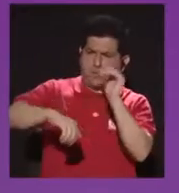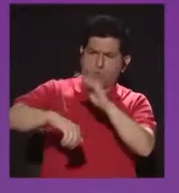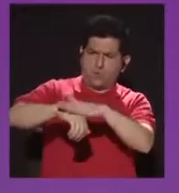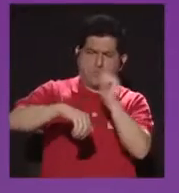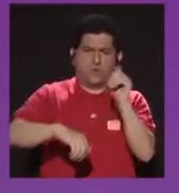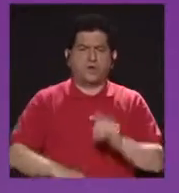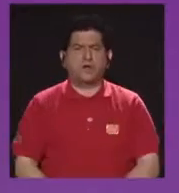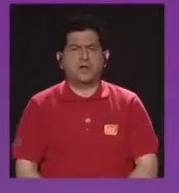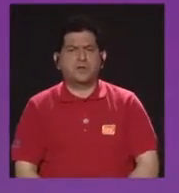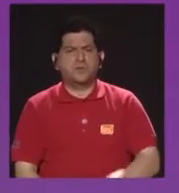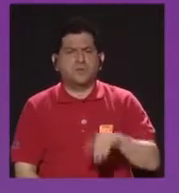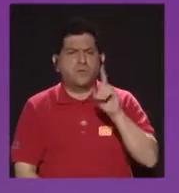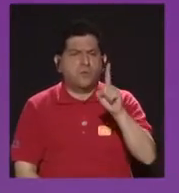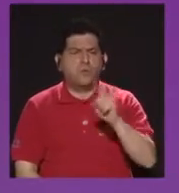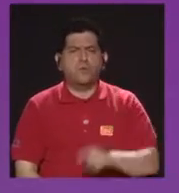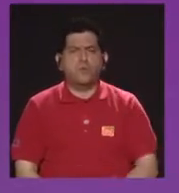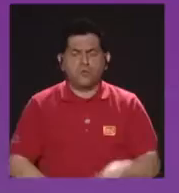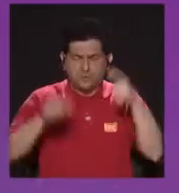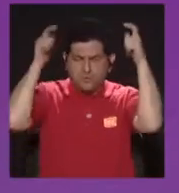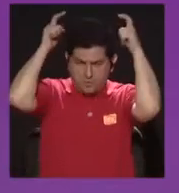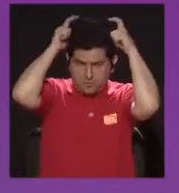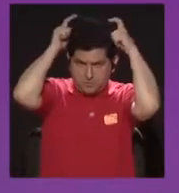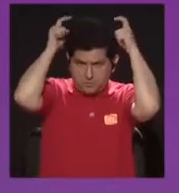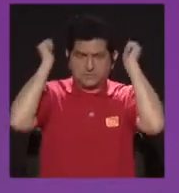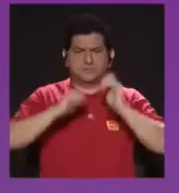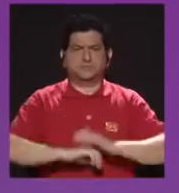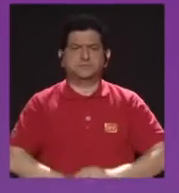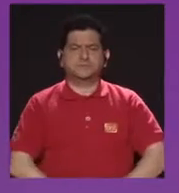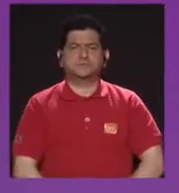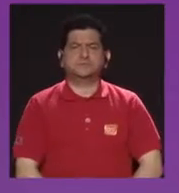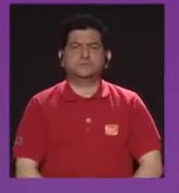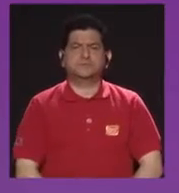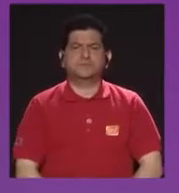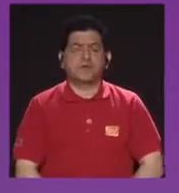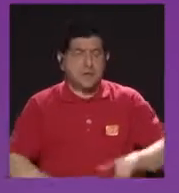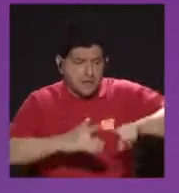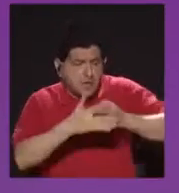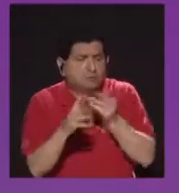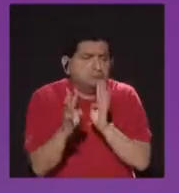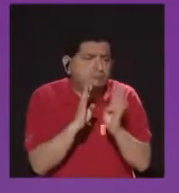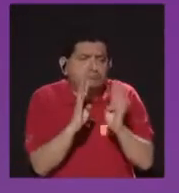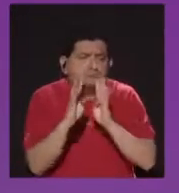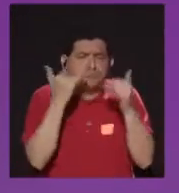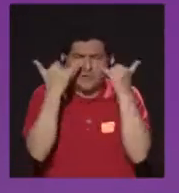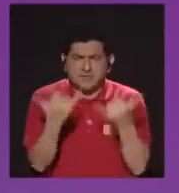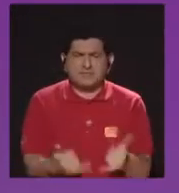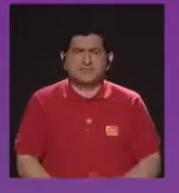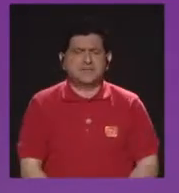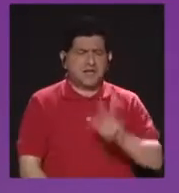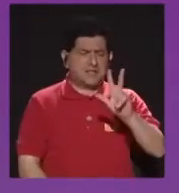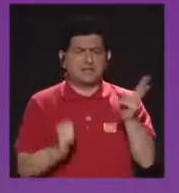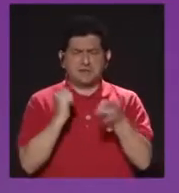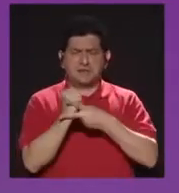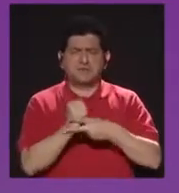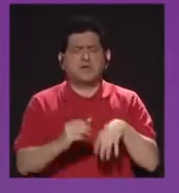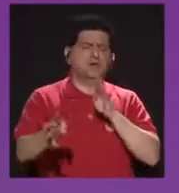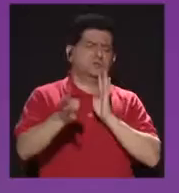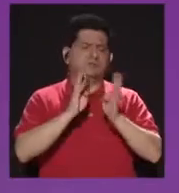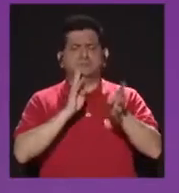uno de los obispos y empezamos a conversar y ya llevamos tres conversaciones